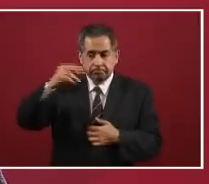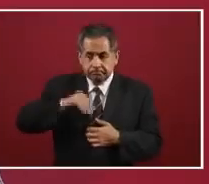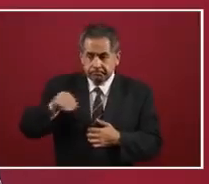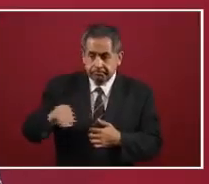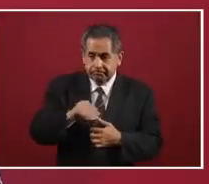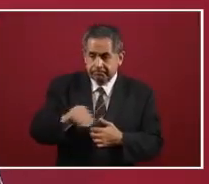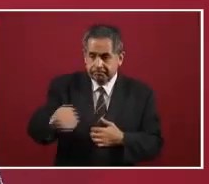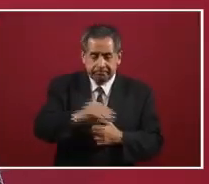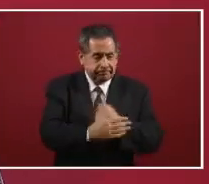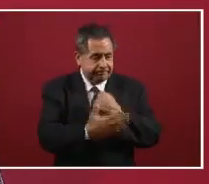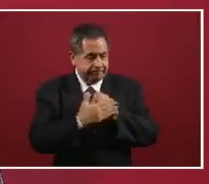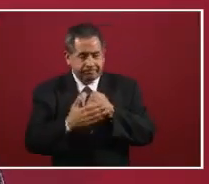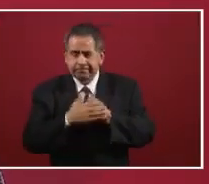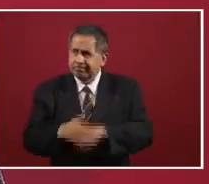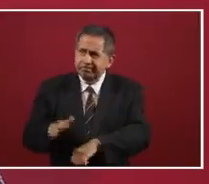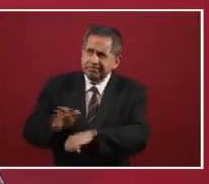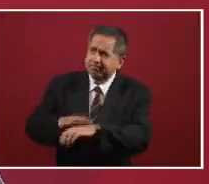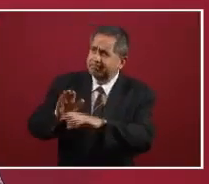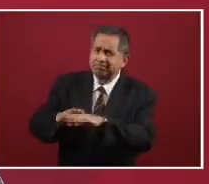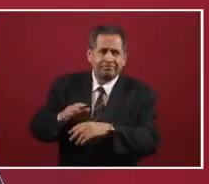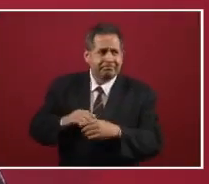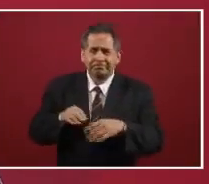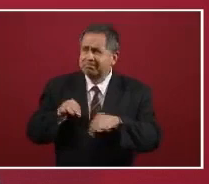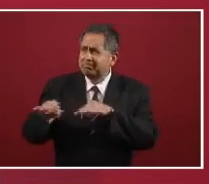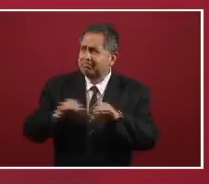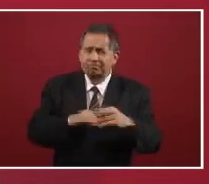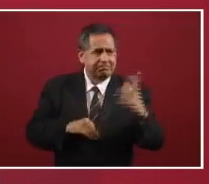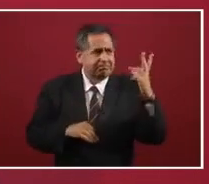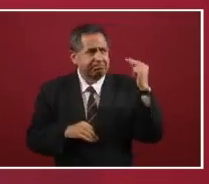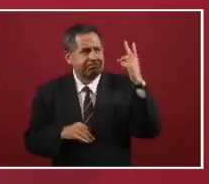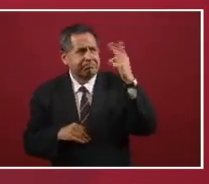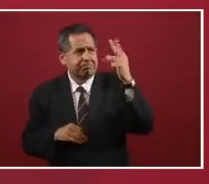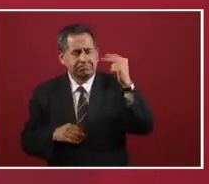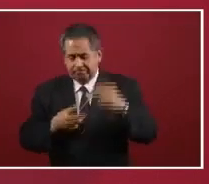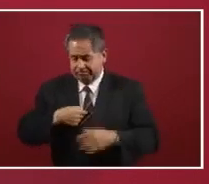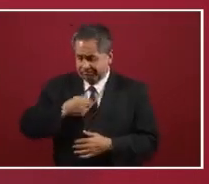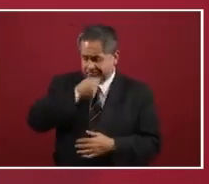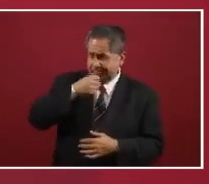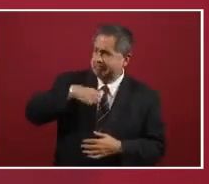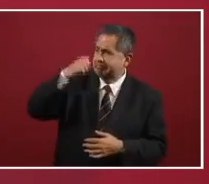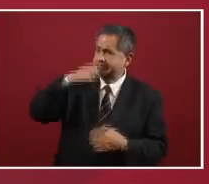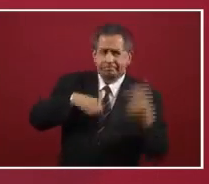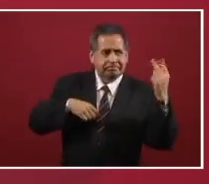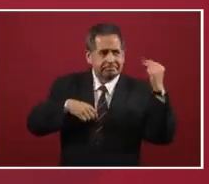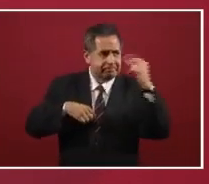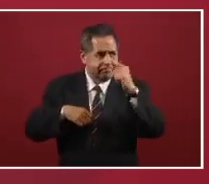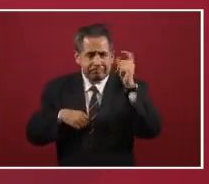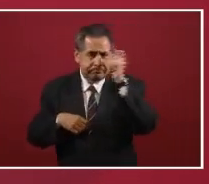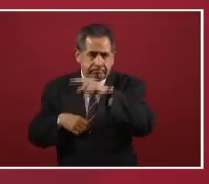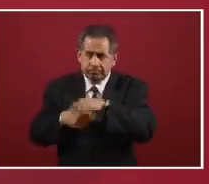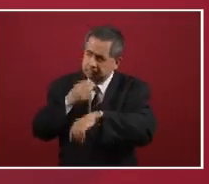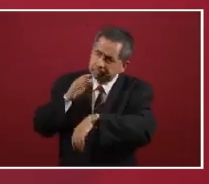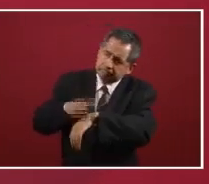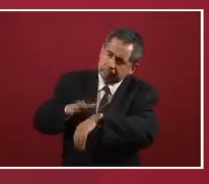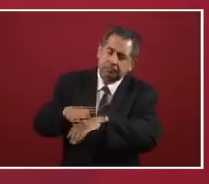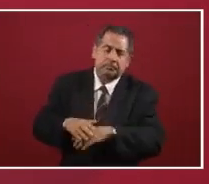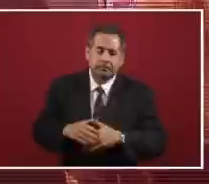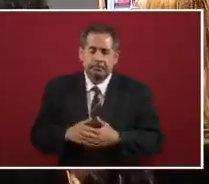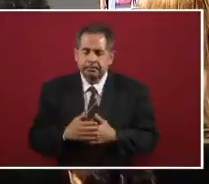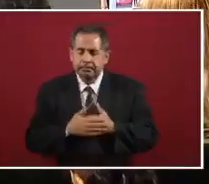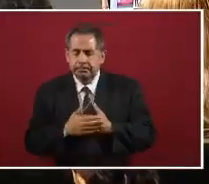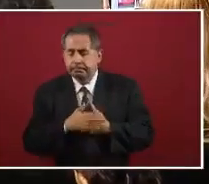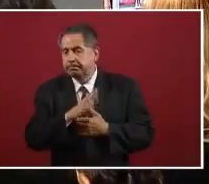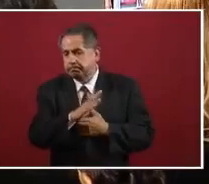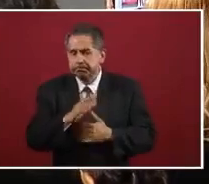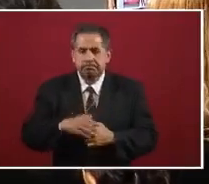que se tiene una determinada edad y ya es más difícil conseguir empleo. Pero yo espero que